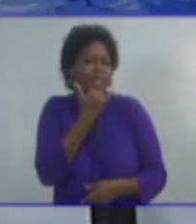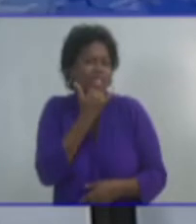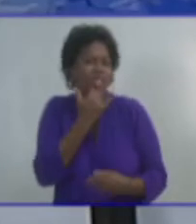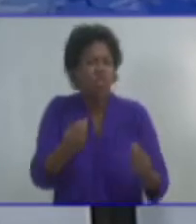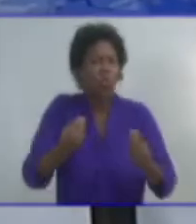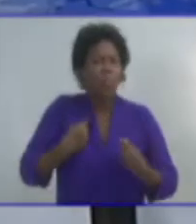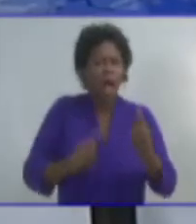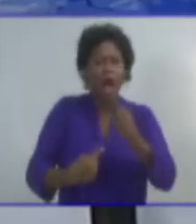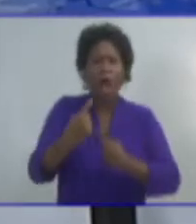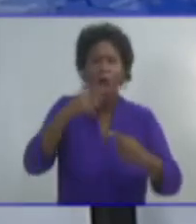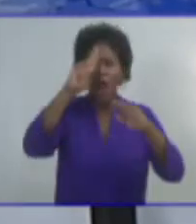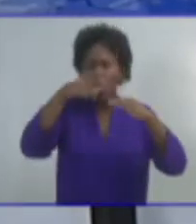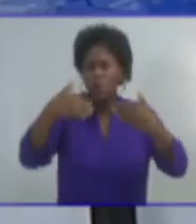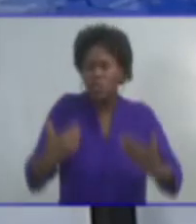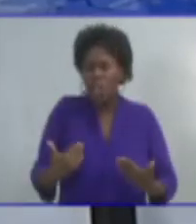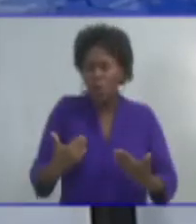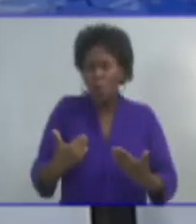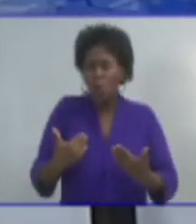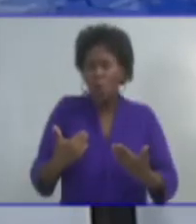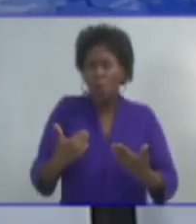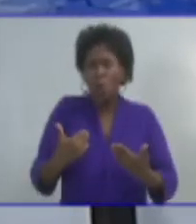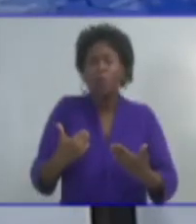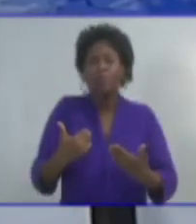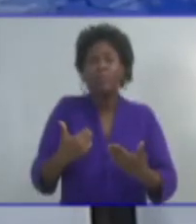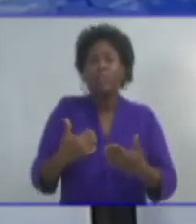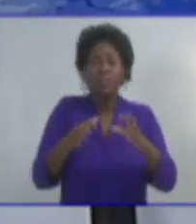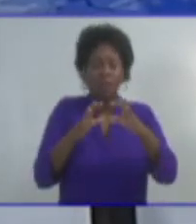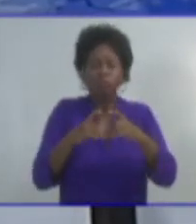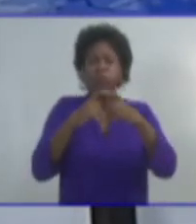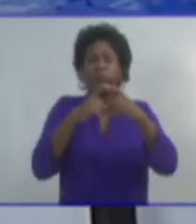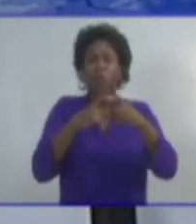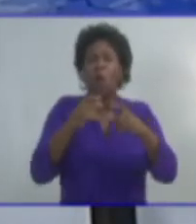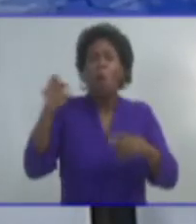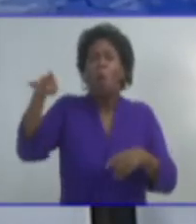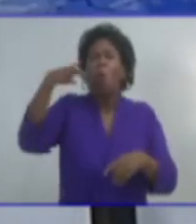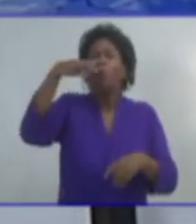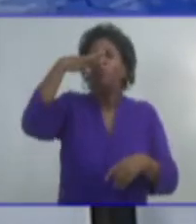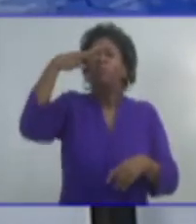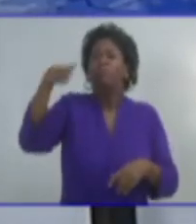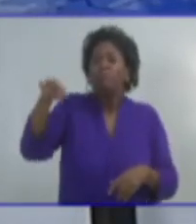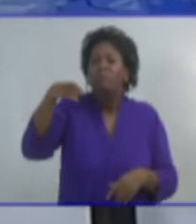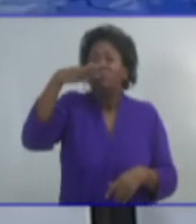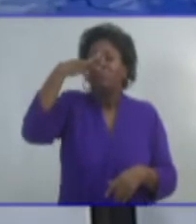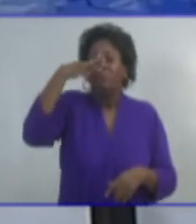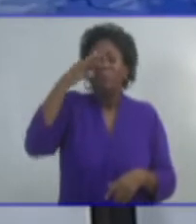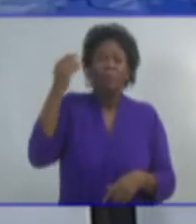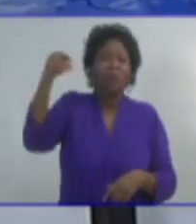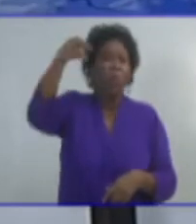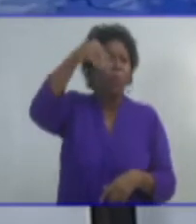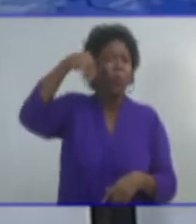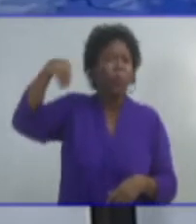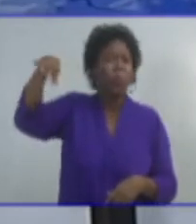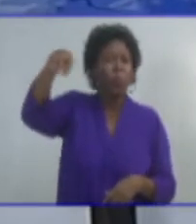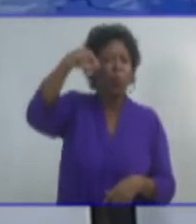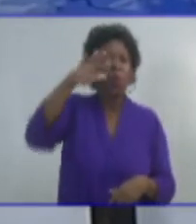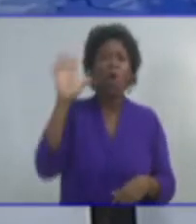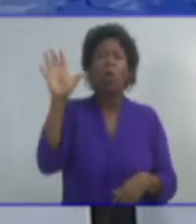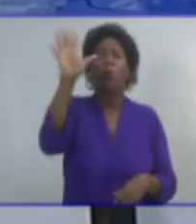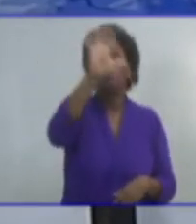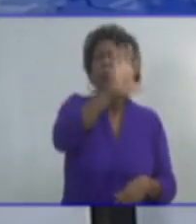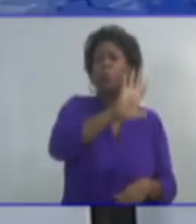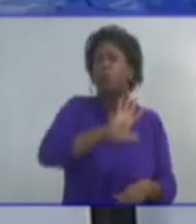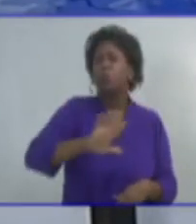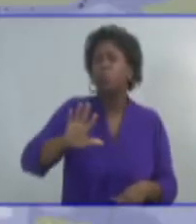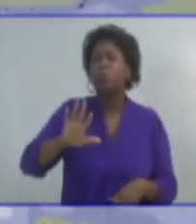tener altas concentraciones de dióxido de azufre y también de la ceniza que ha estado emanando el